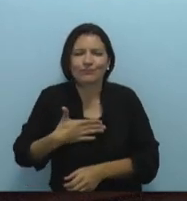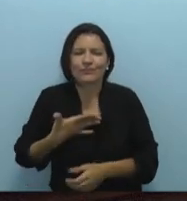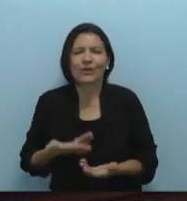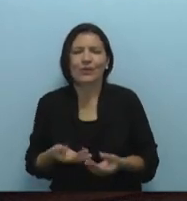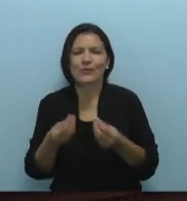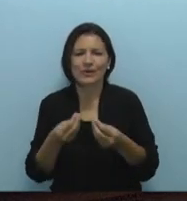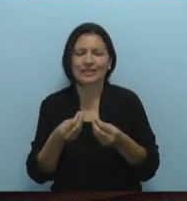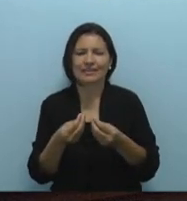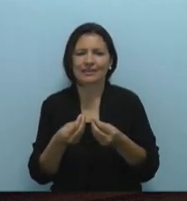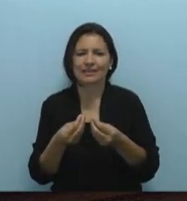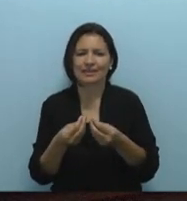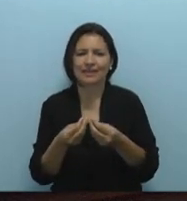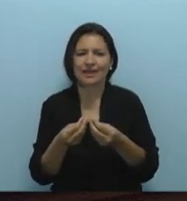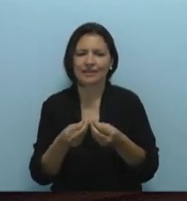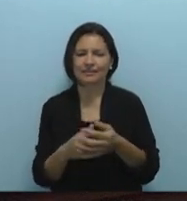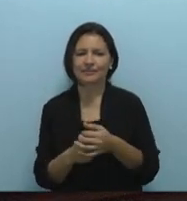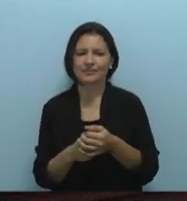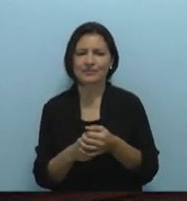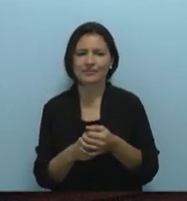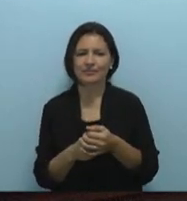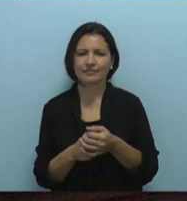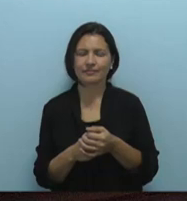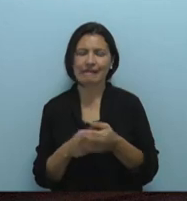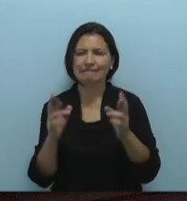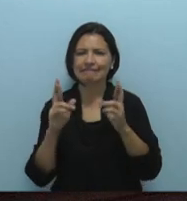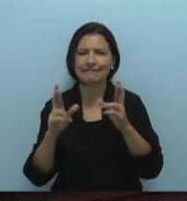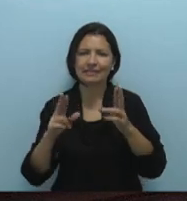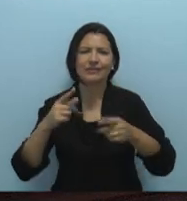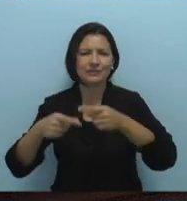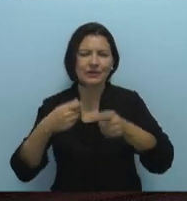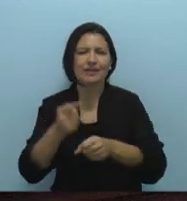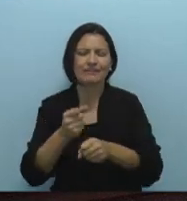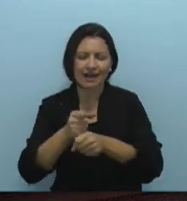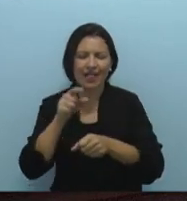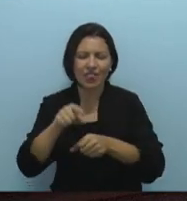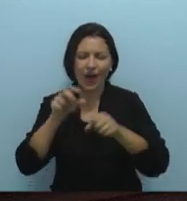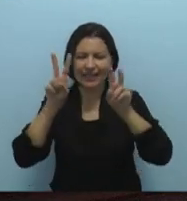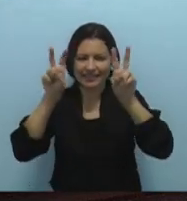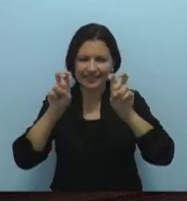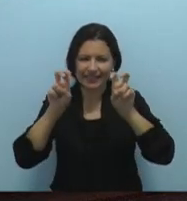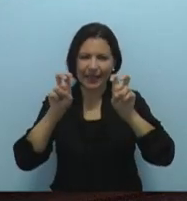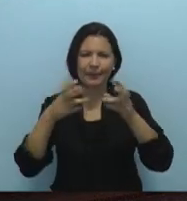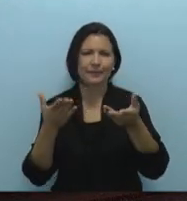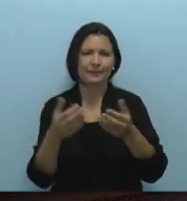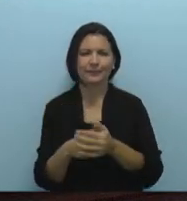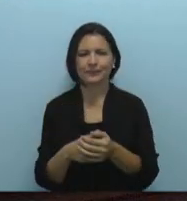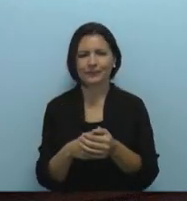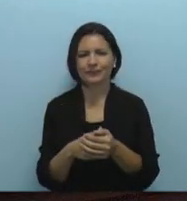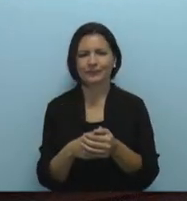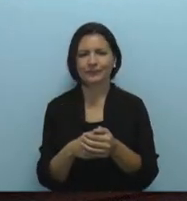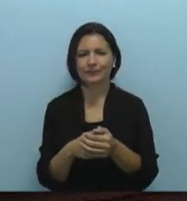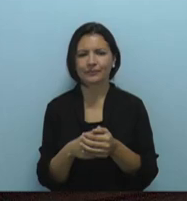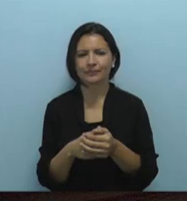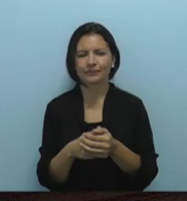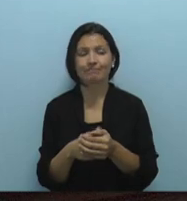de energía y nos permiten seguir trabajando en estas acciones, sobre todo en los territorios y en los gobiernos locales. Así